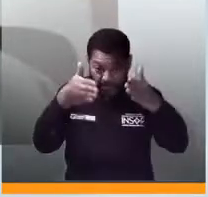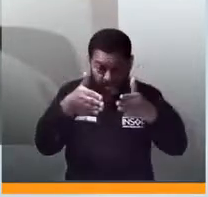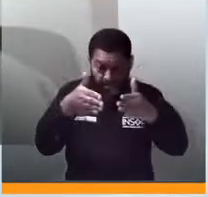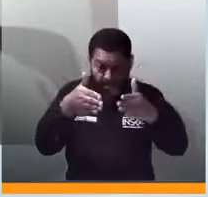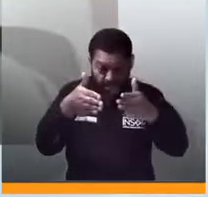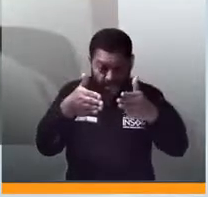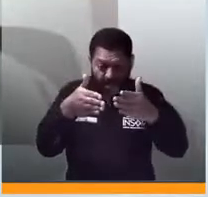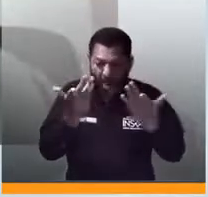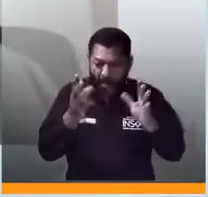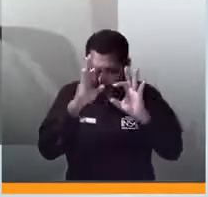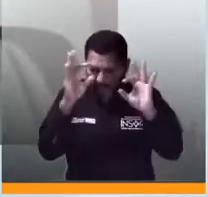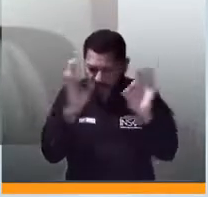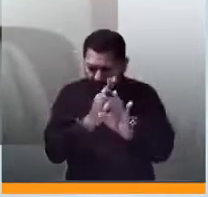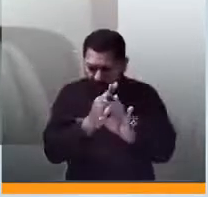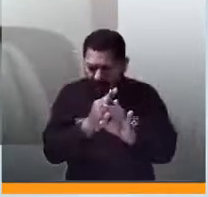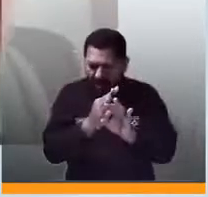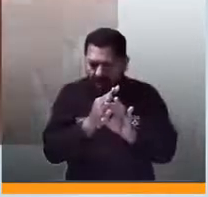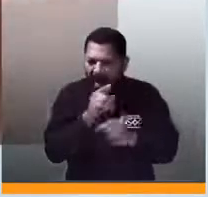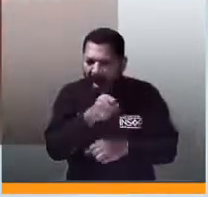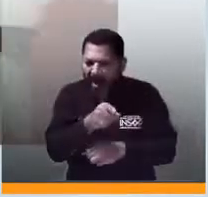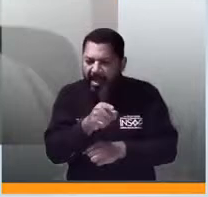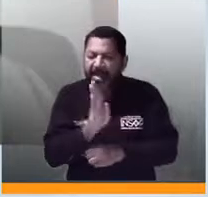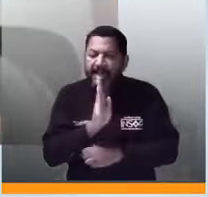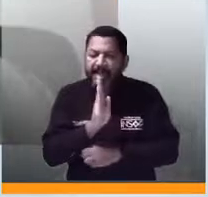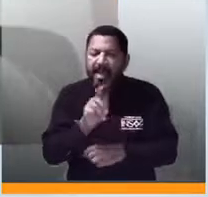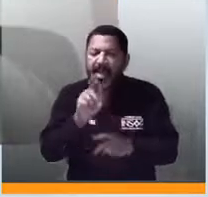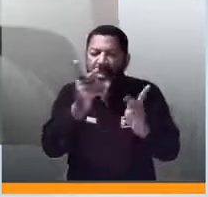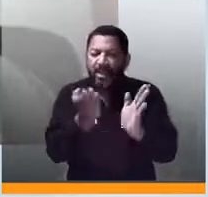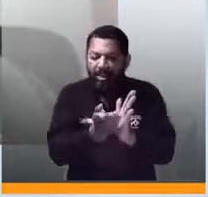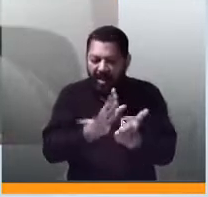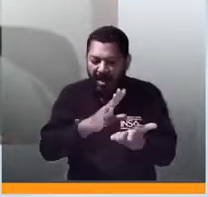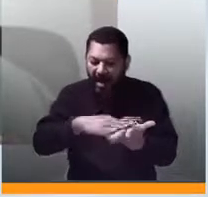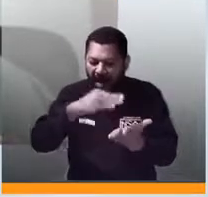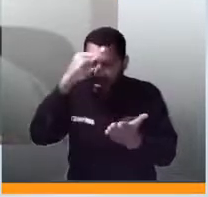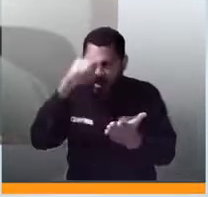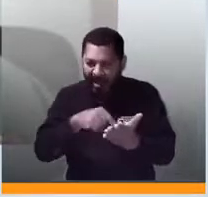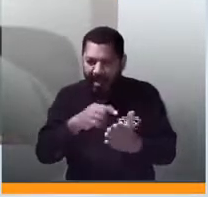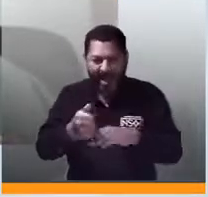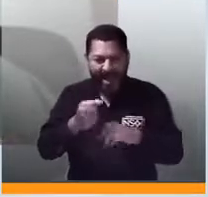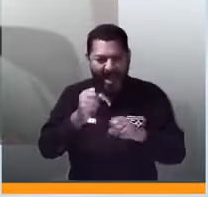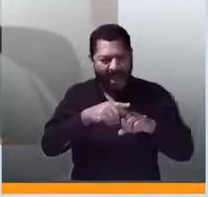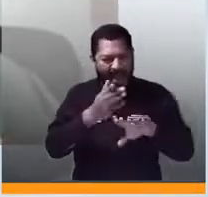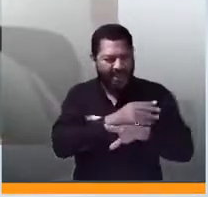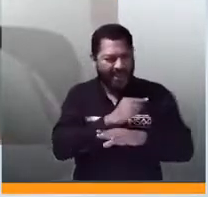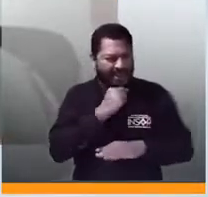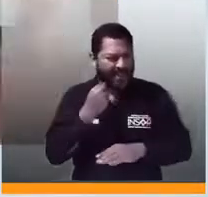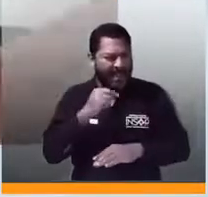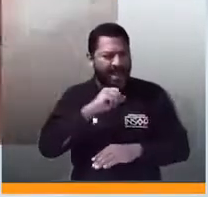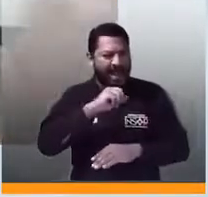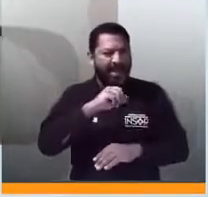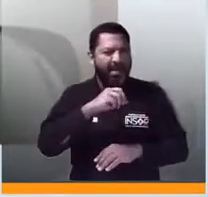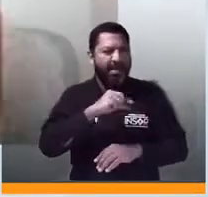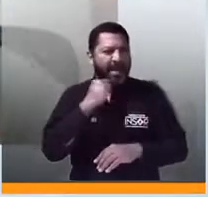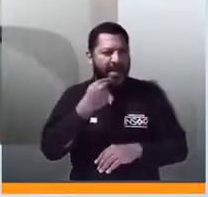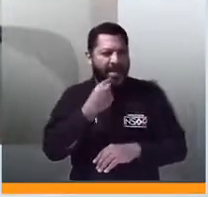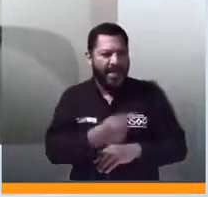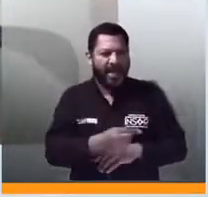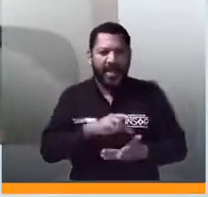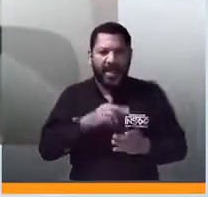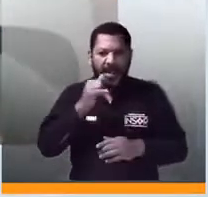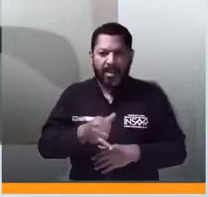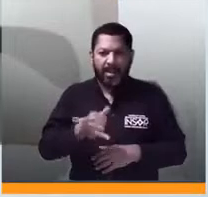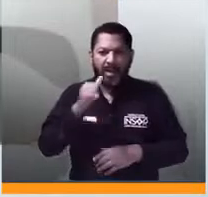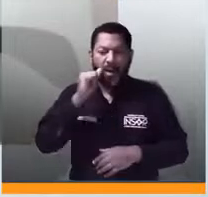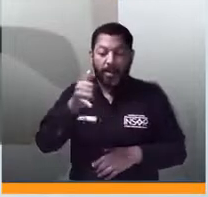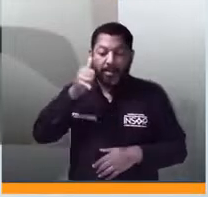de los aprendizajes de los estudiantes, a propósito de la metáfora que ha utilizado el padre Peláez y Juan Luis, de la cámara puesta en